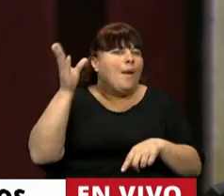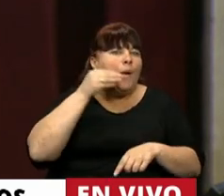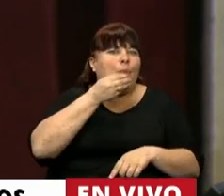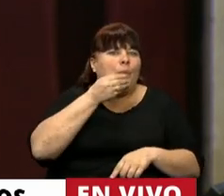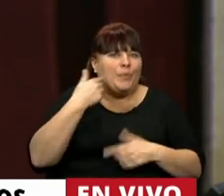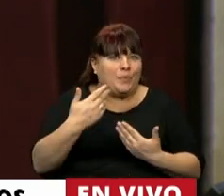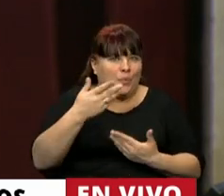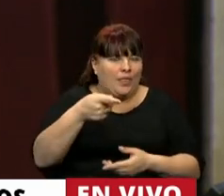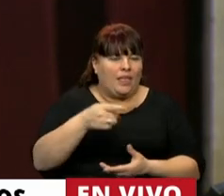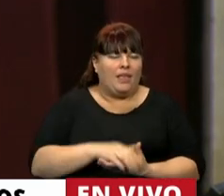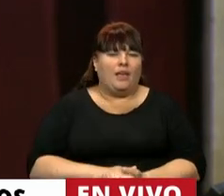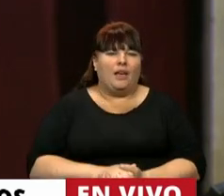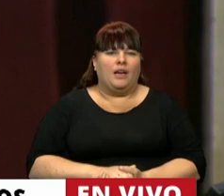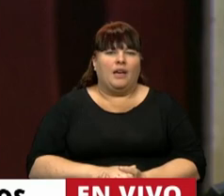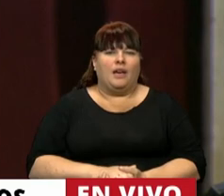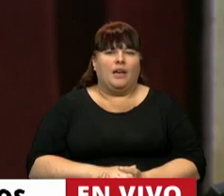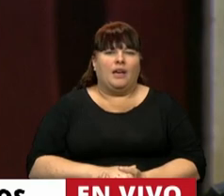audio.